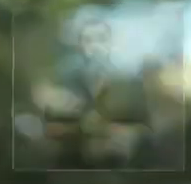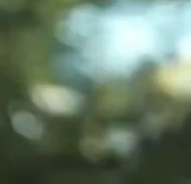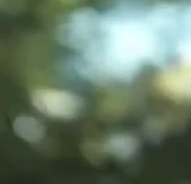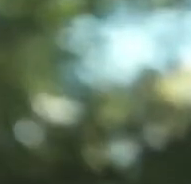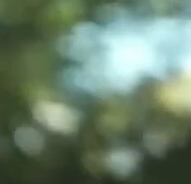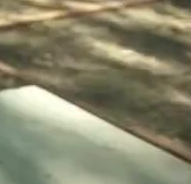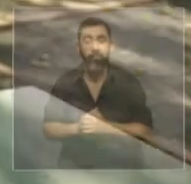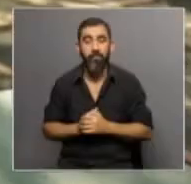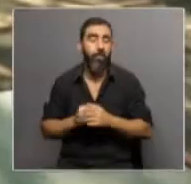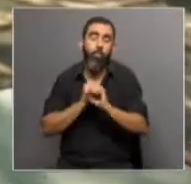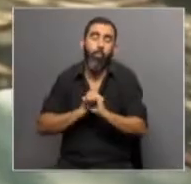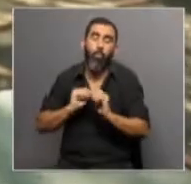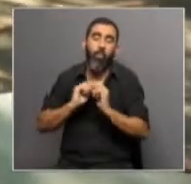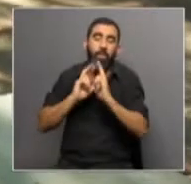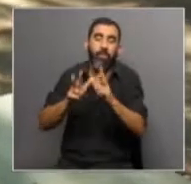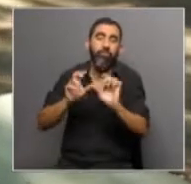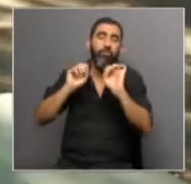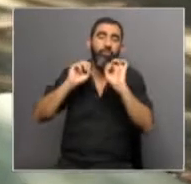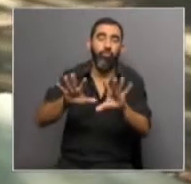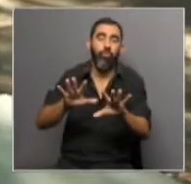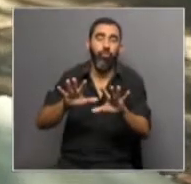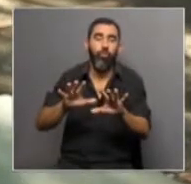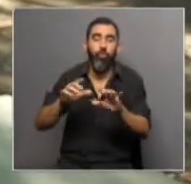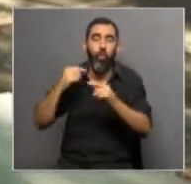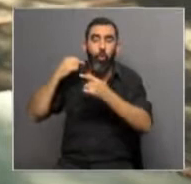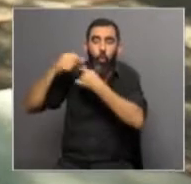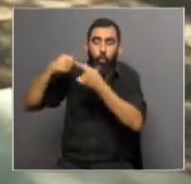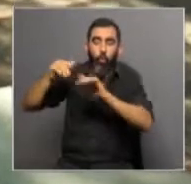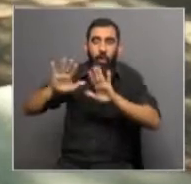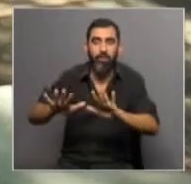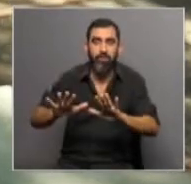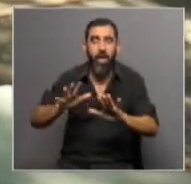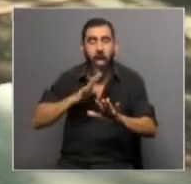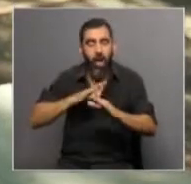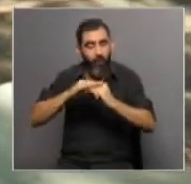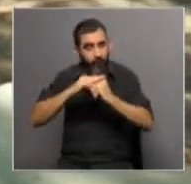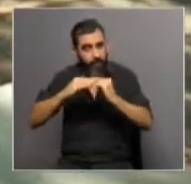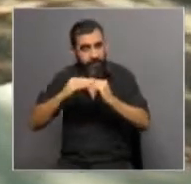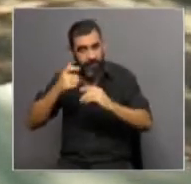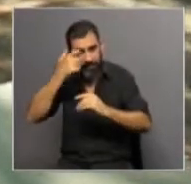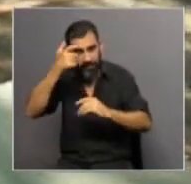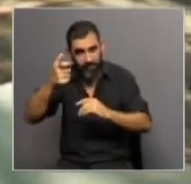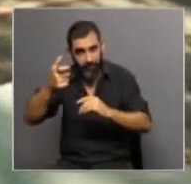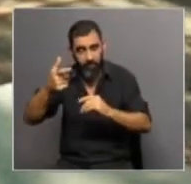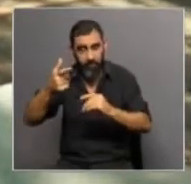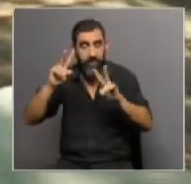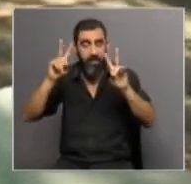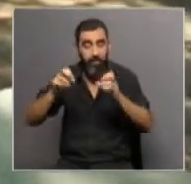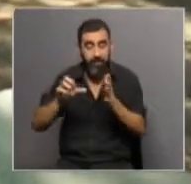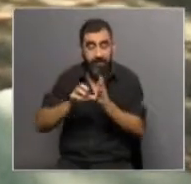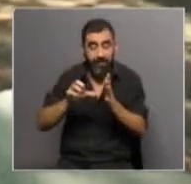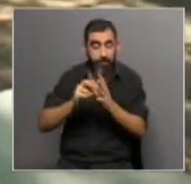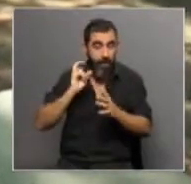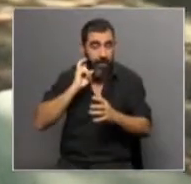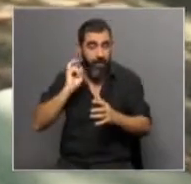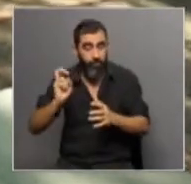O sea que no podemos decir que sea solamente folclórico. Hay una base científica en la influencia de nuestro sistema